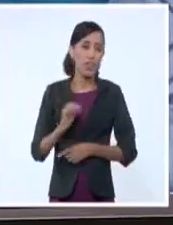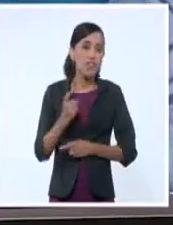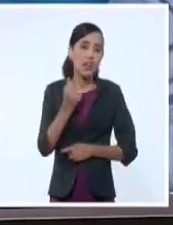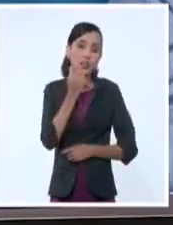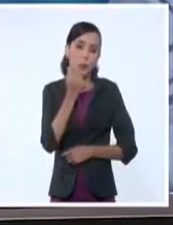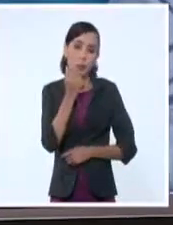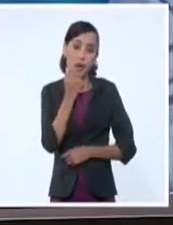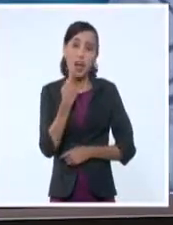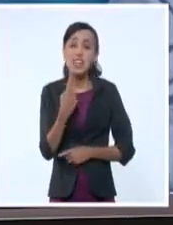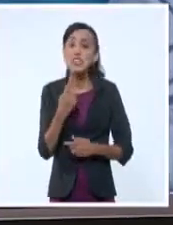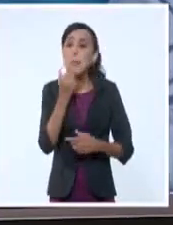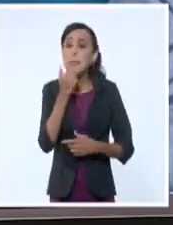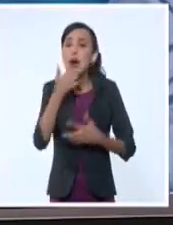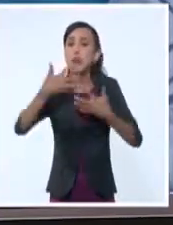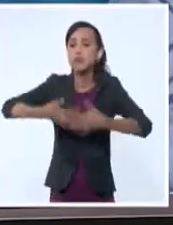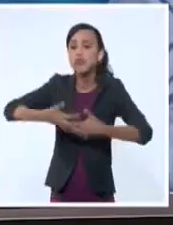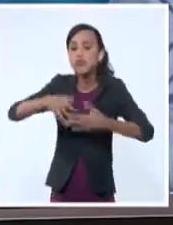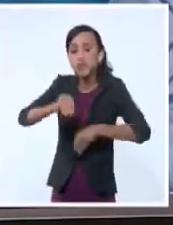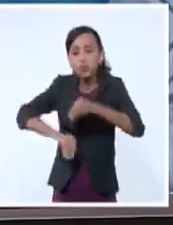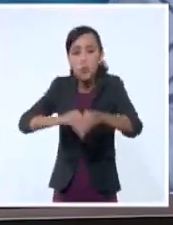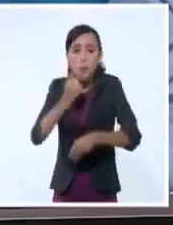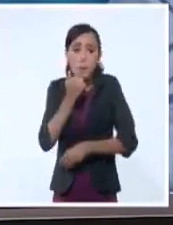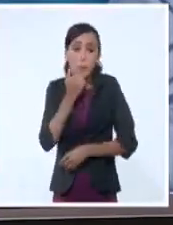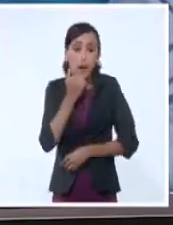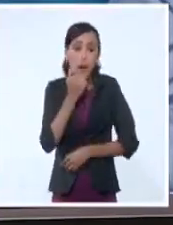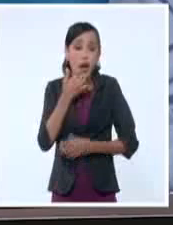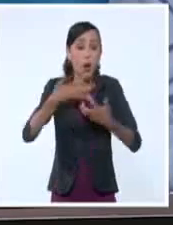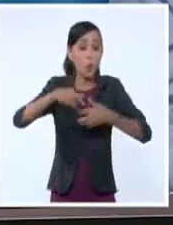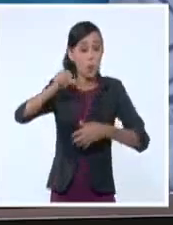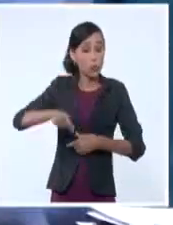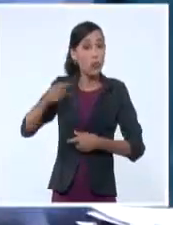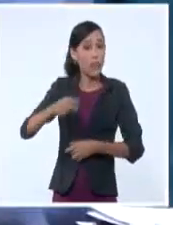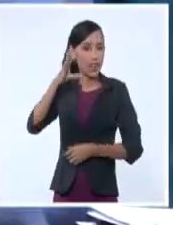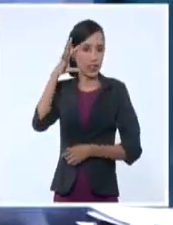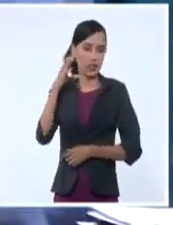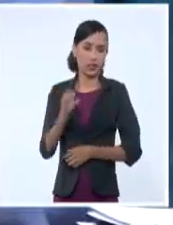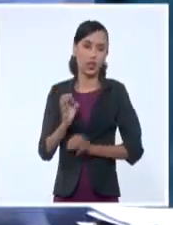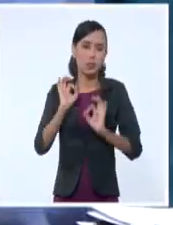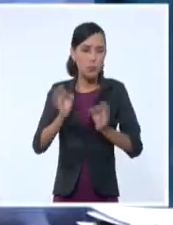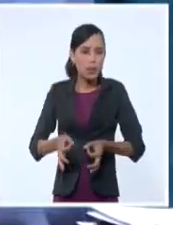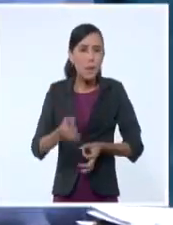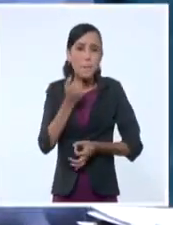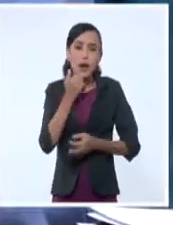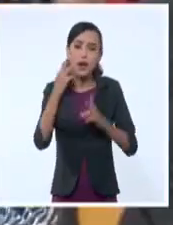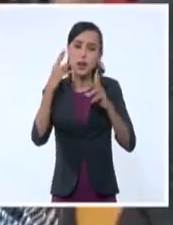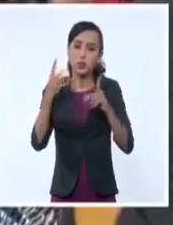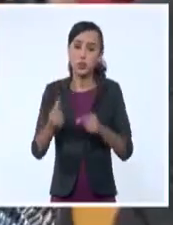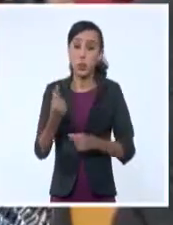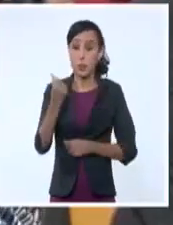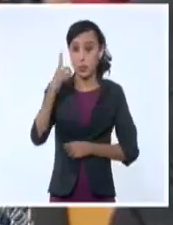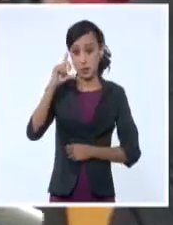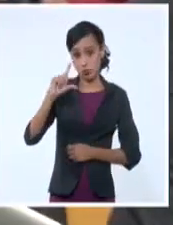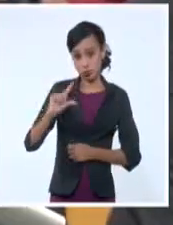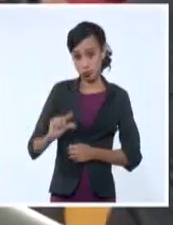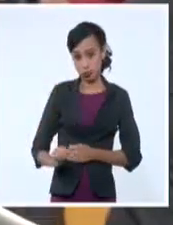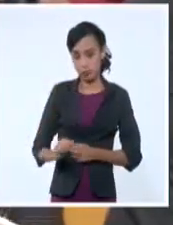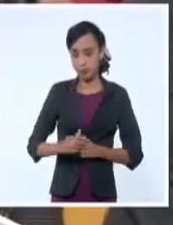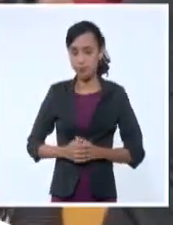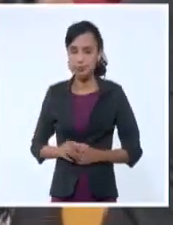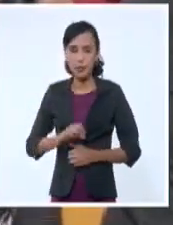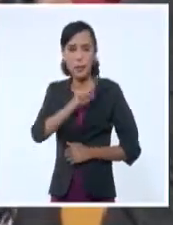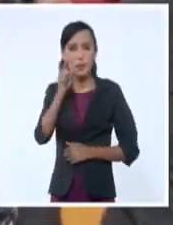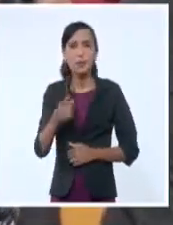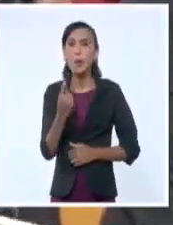necesita, dijo, de mayor producción y conciencia de los productores y comercializadores para que bajen los precios. ¿Cómo están los precios de los que